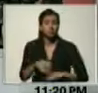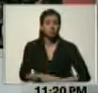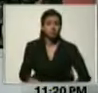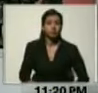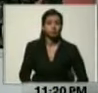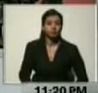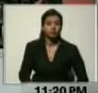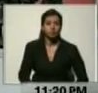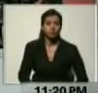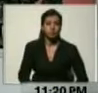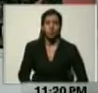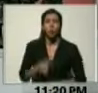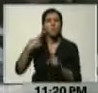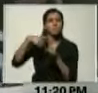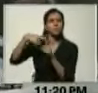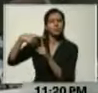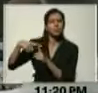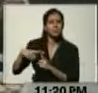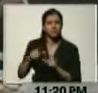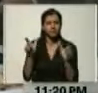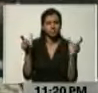Aquí están otros,